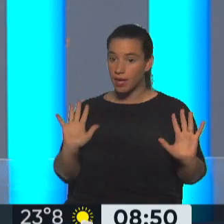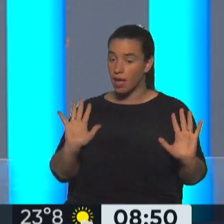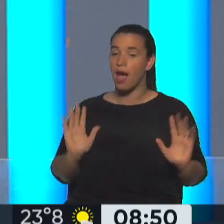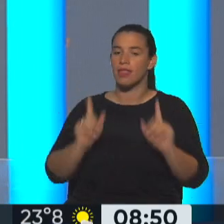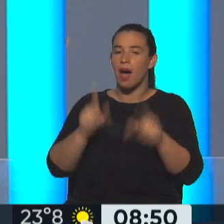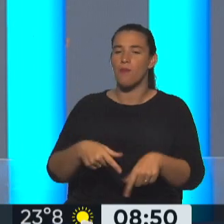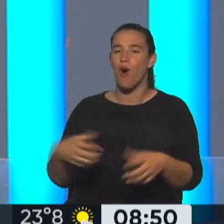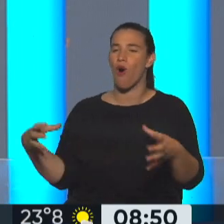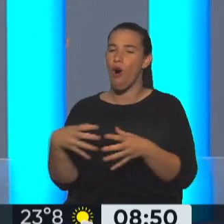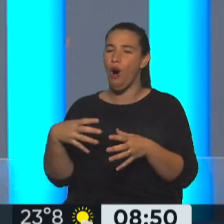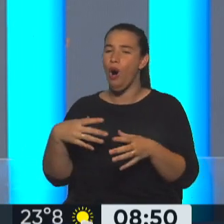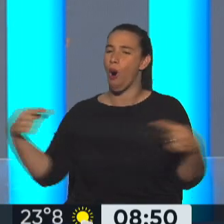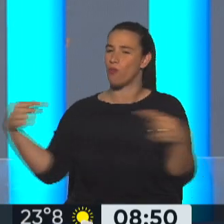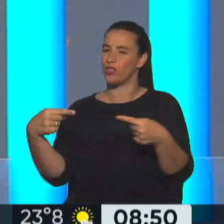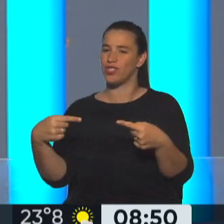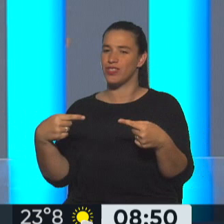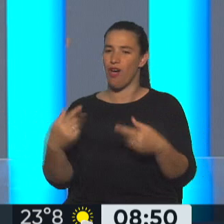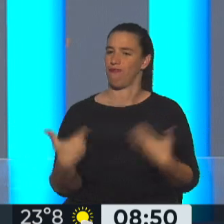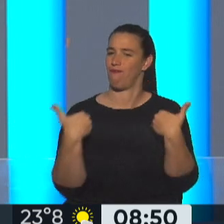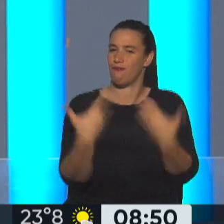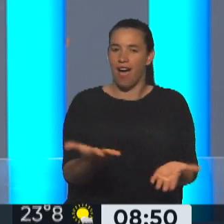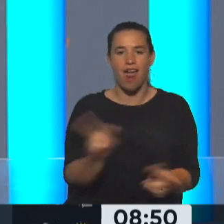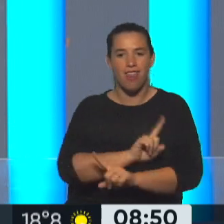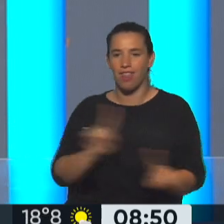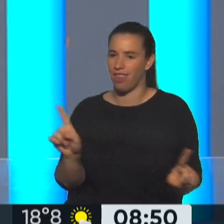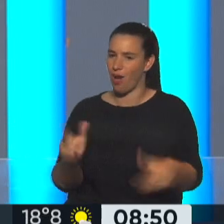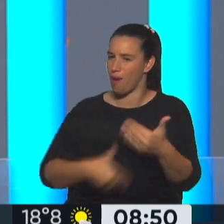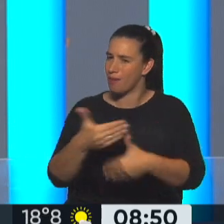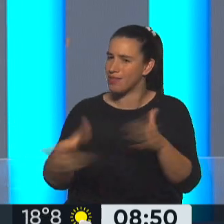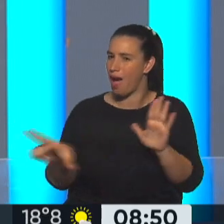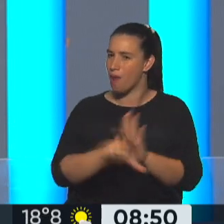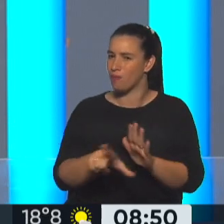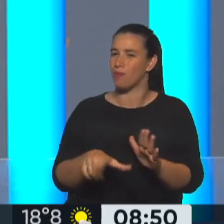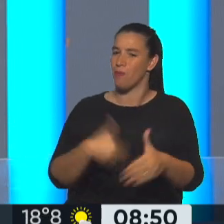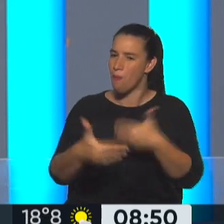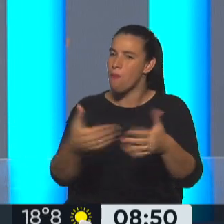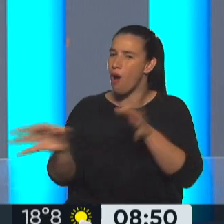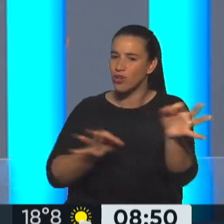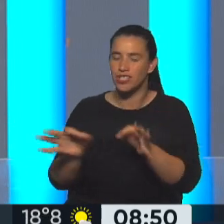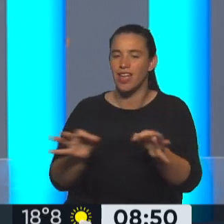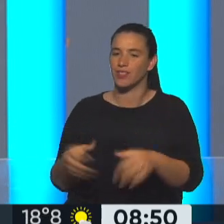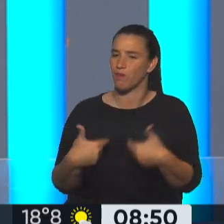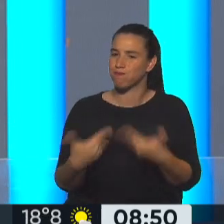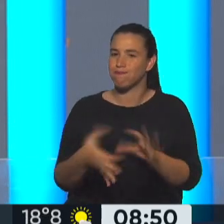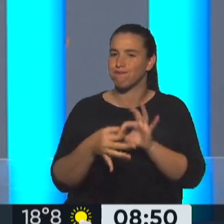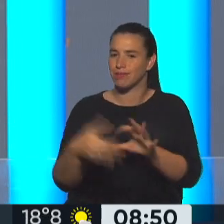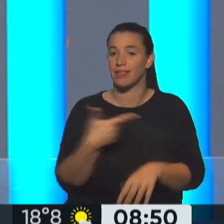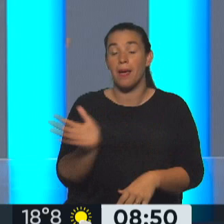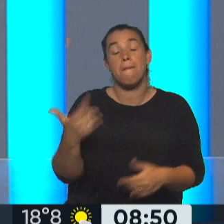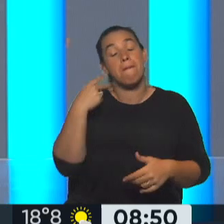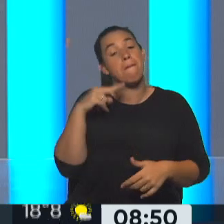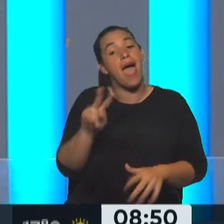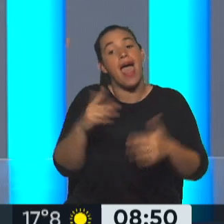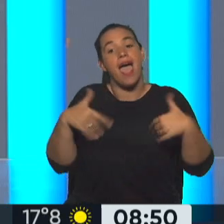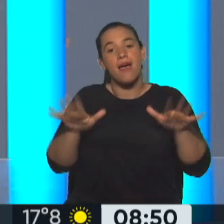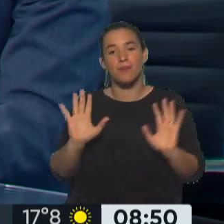desde la oposición se facilitaron los números para avanzar con proyectos que tengan impacto en la gente. Veremos qué es lo que ocurre a partir